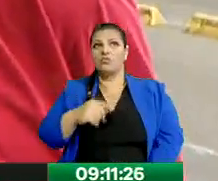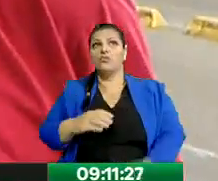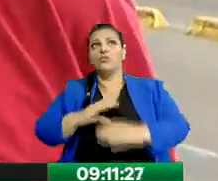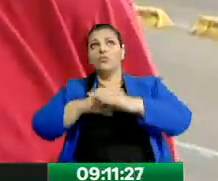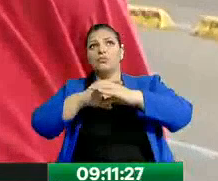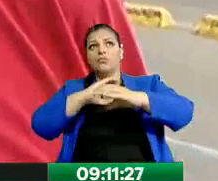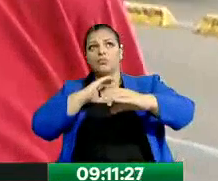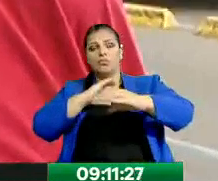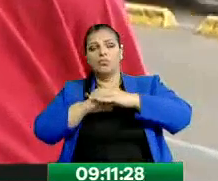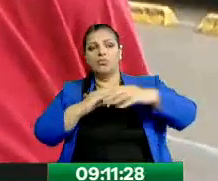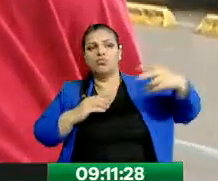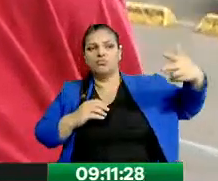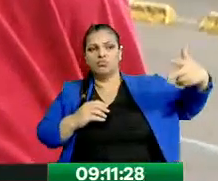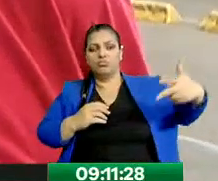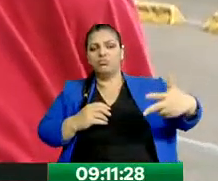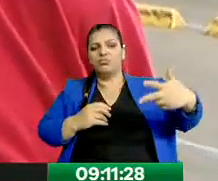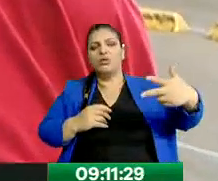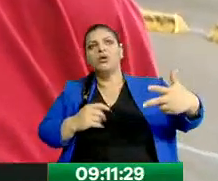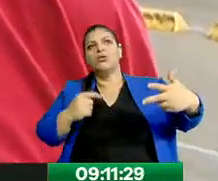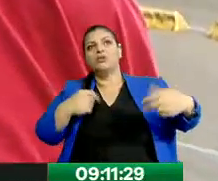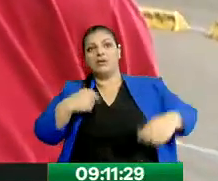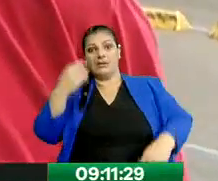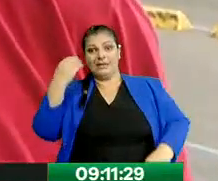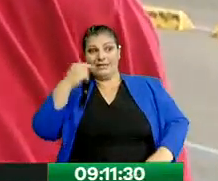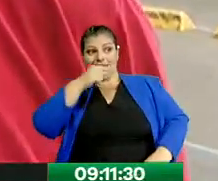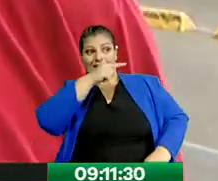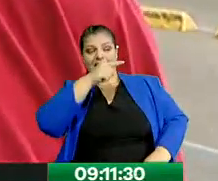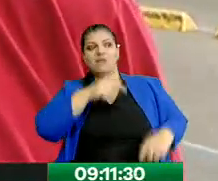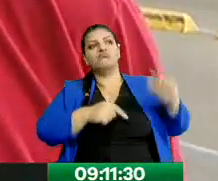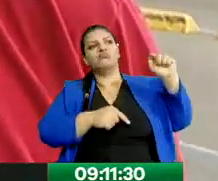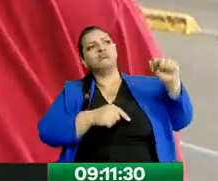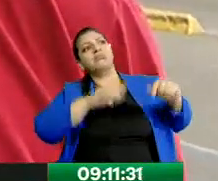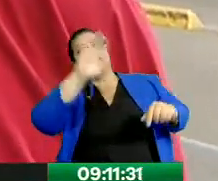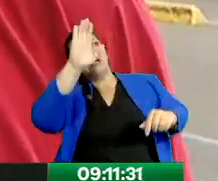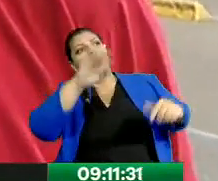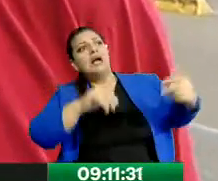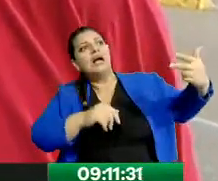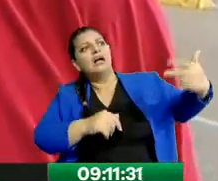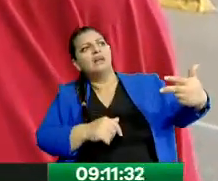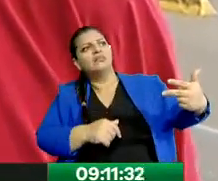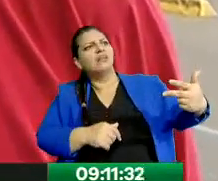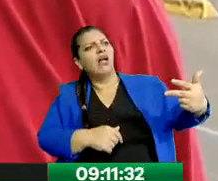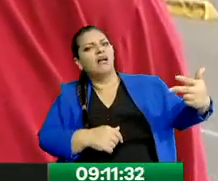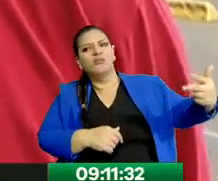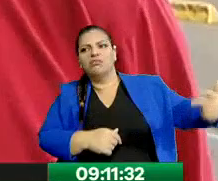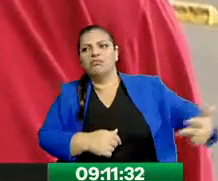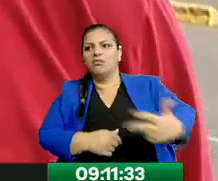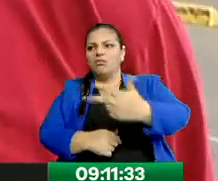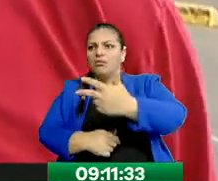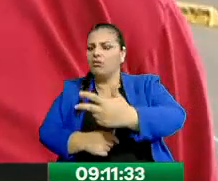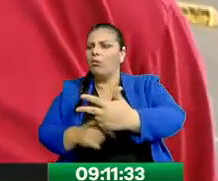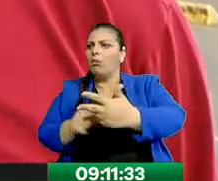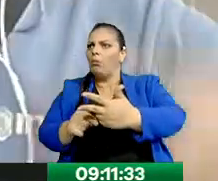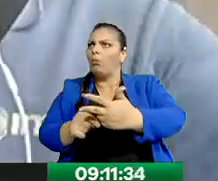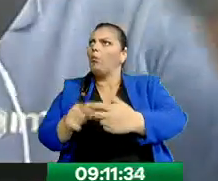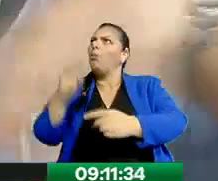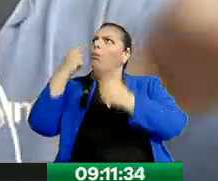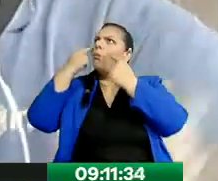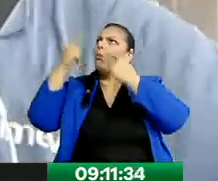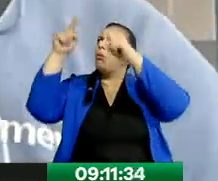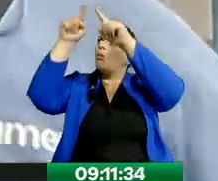parando donde da la gana, sino donde debe ser. Y por ejemplo, a la hora de usted embarcarse en un bus, los paraderos también le sirven, me imagino, ¿no? Claro.